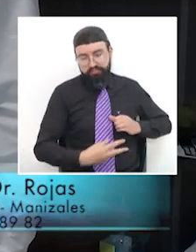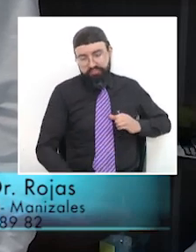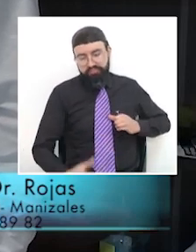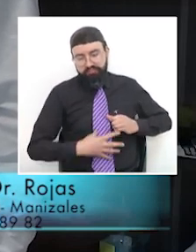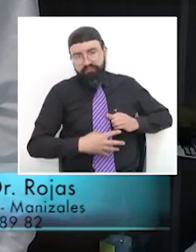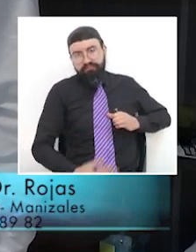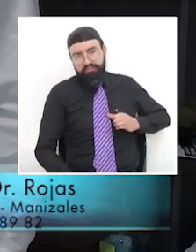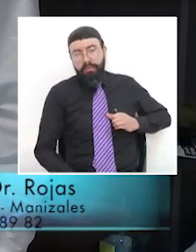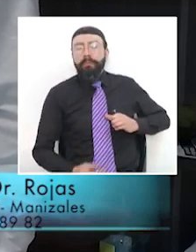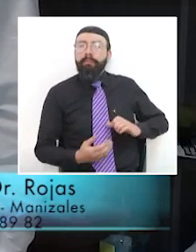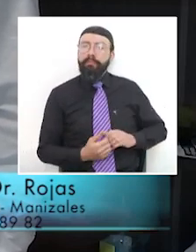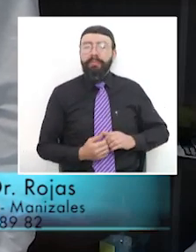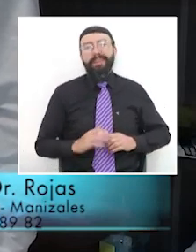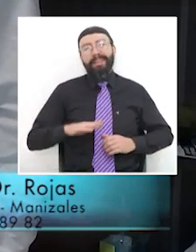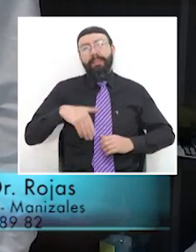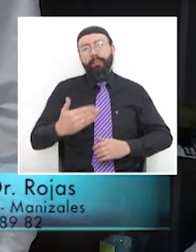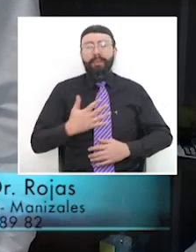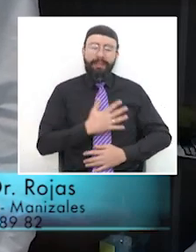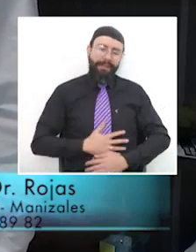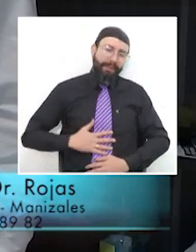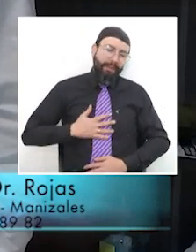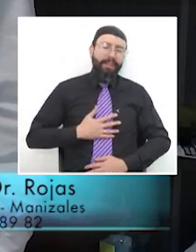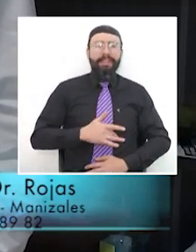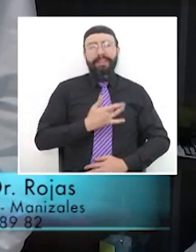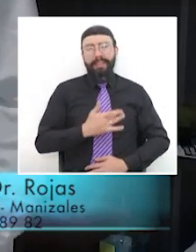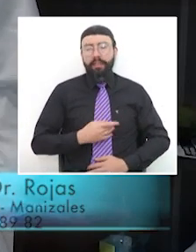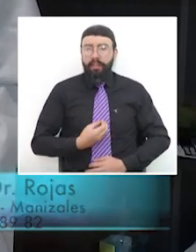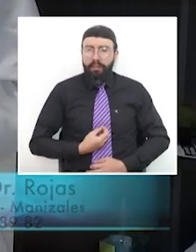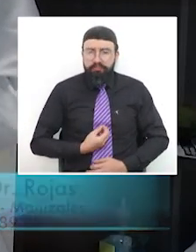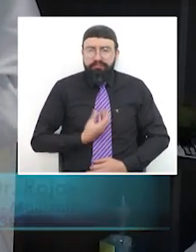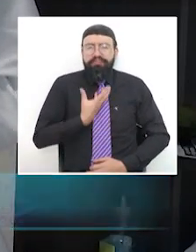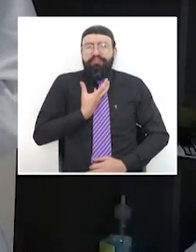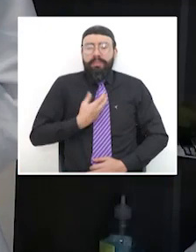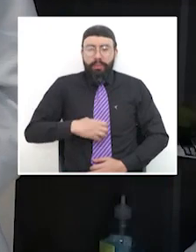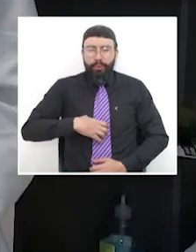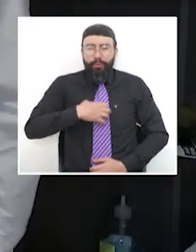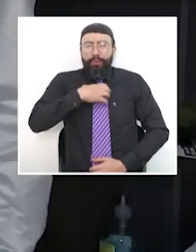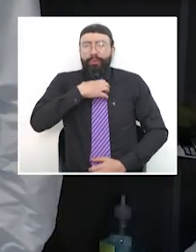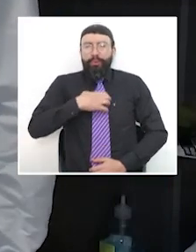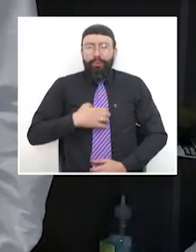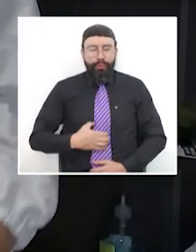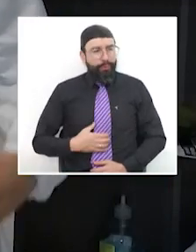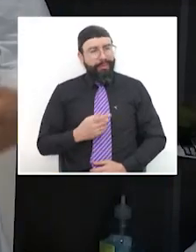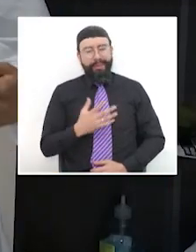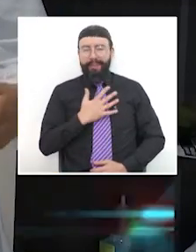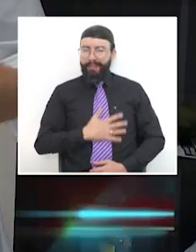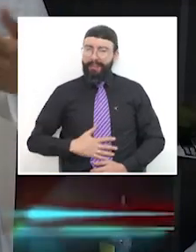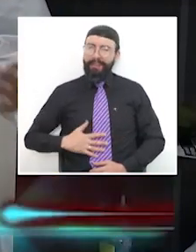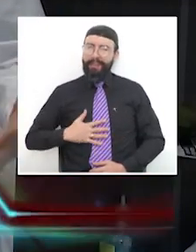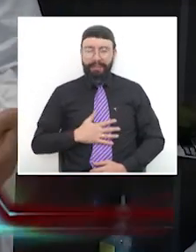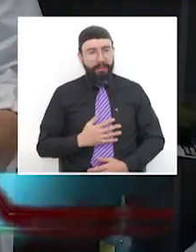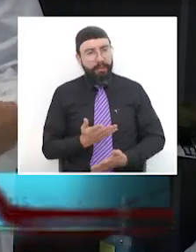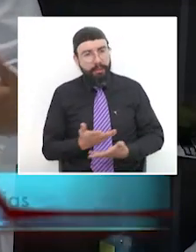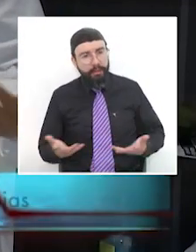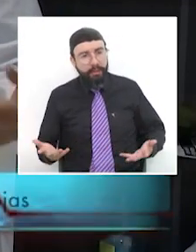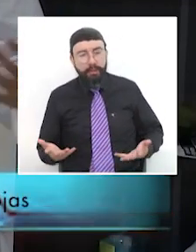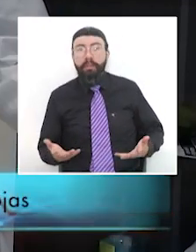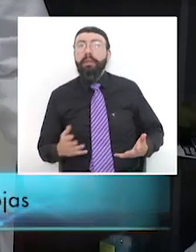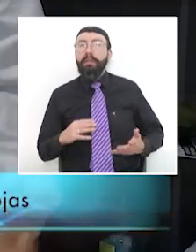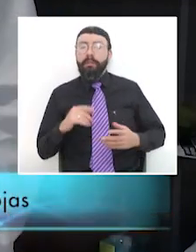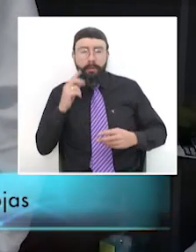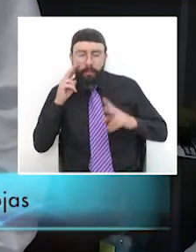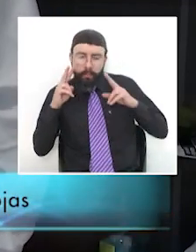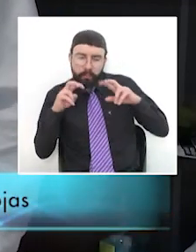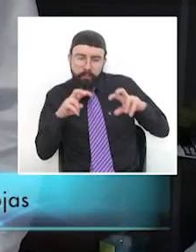con síntomas gástricos, sensación de reflujo, muchas molestias y ha tenido un seguimiento